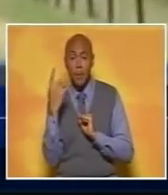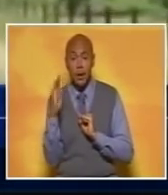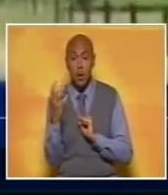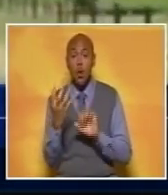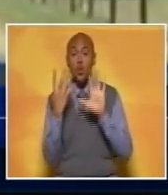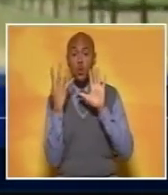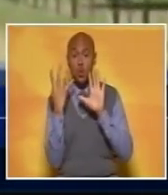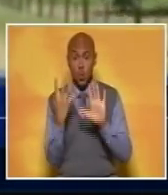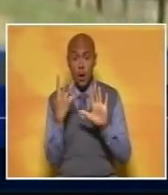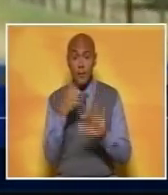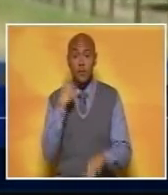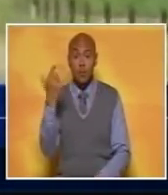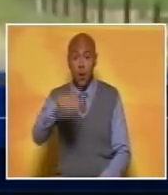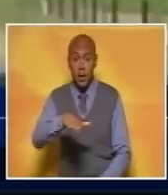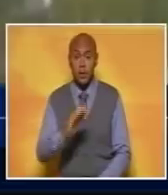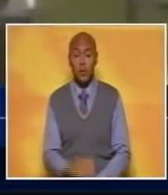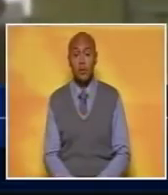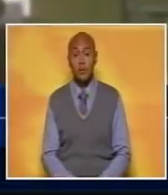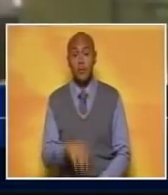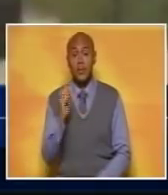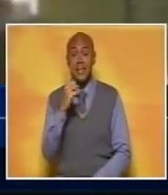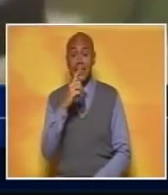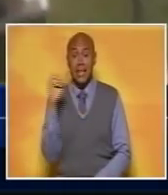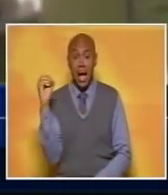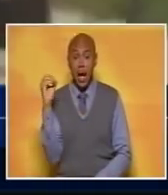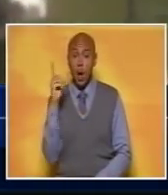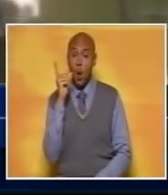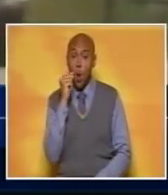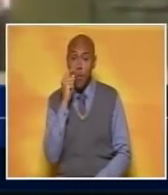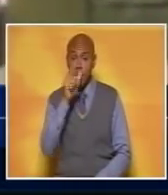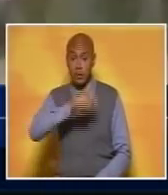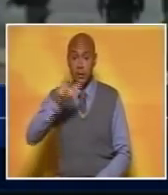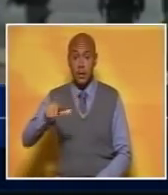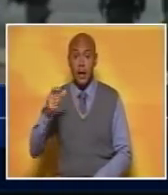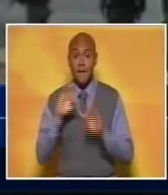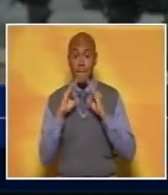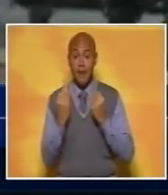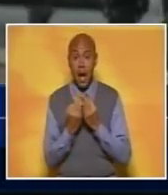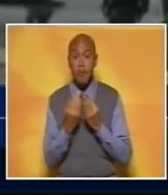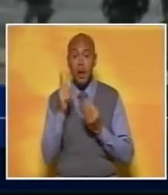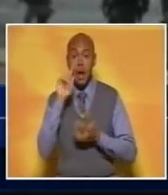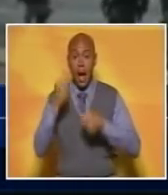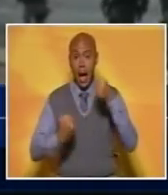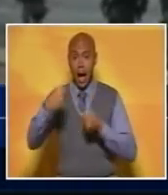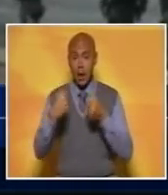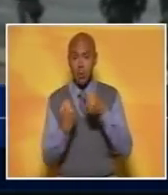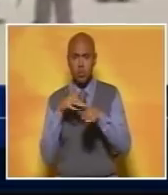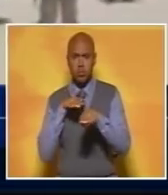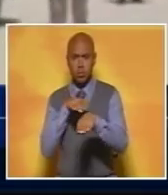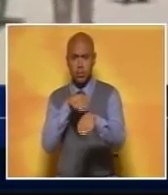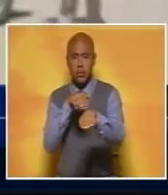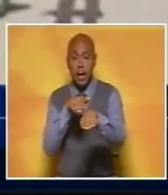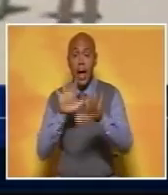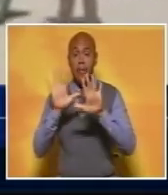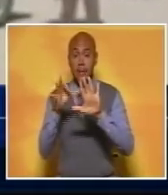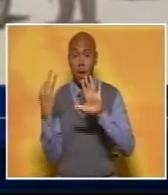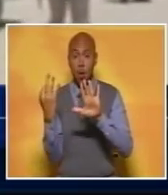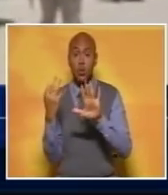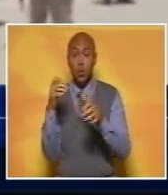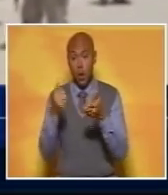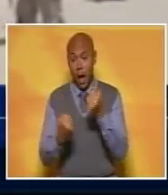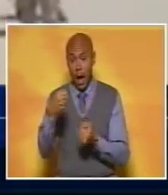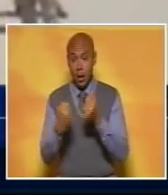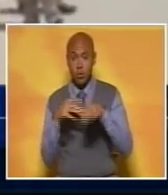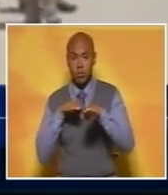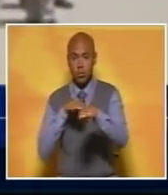9 víctimas fatales. 100 miembros de estas familias mormonas viajaron en una caravana de 18 vehículos hacia